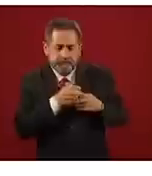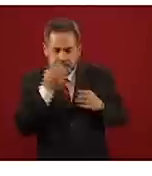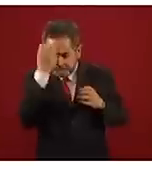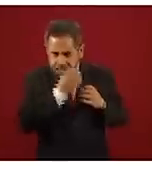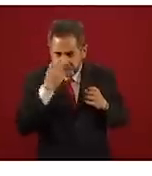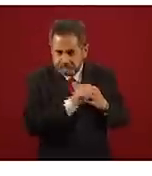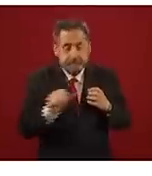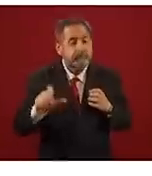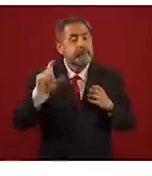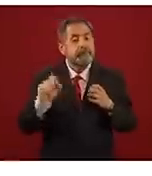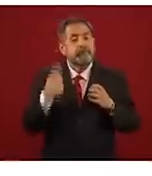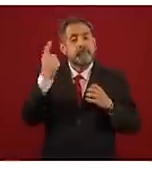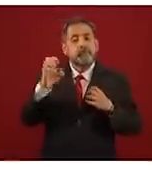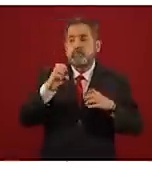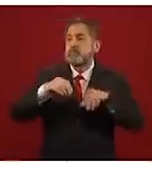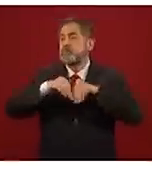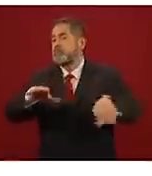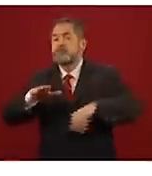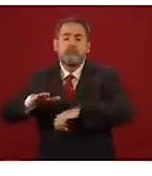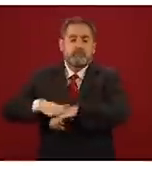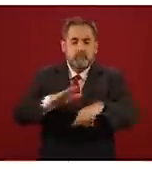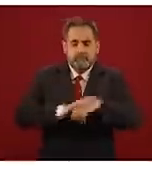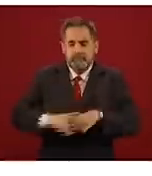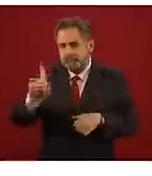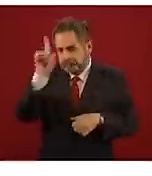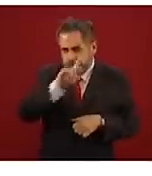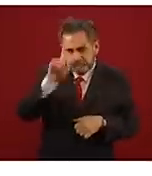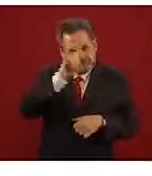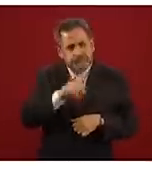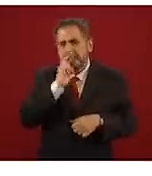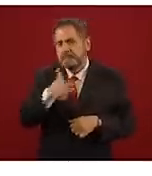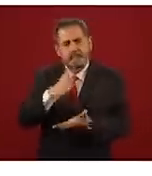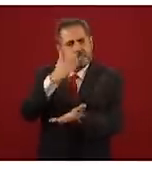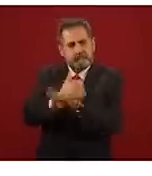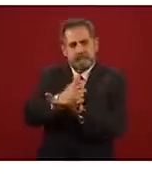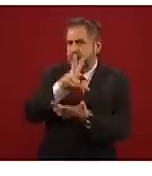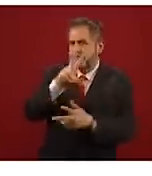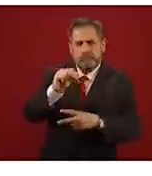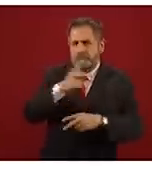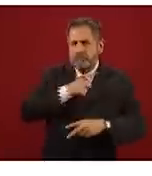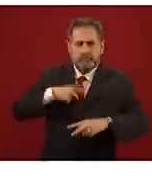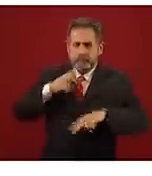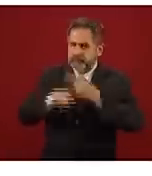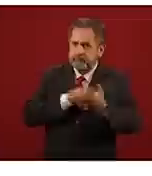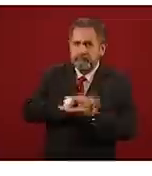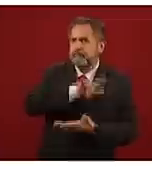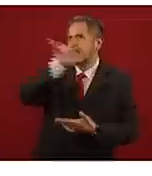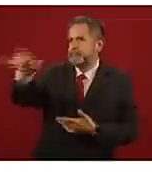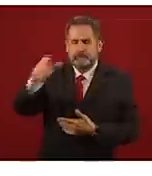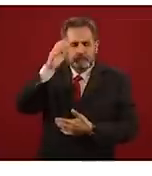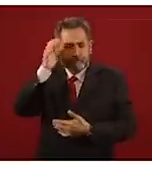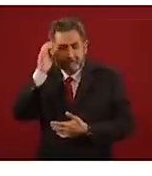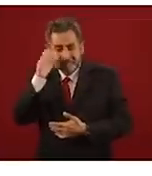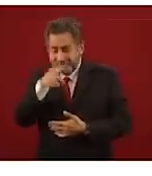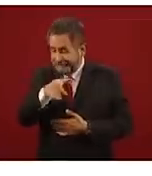enero actualizamos el aviso epidemiológico, ahora sí recomendando suspender o cancelar los viajes no esenciales. Esto quiere decir,